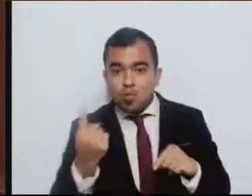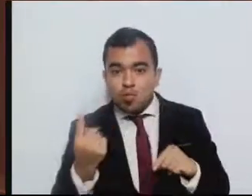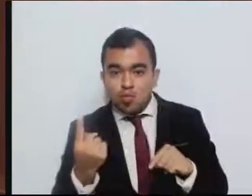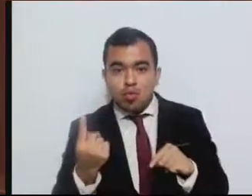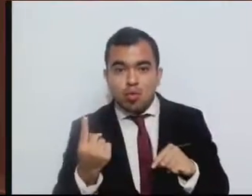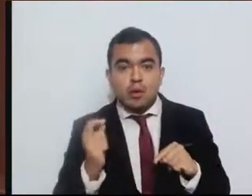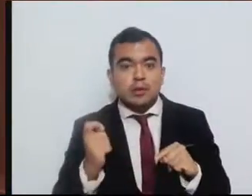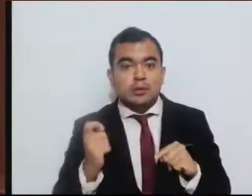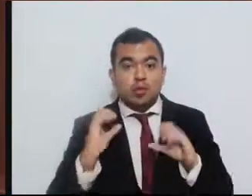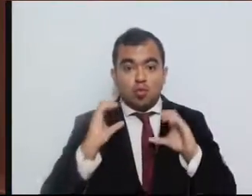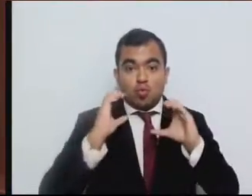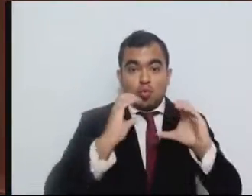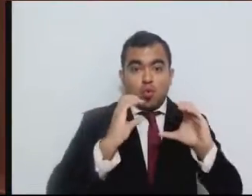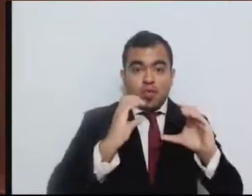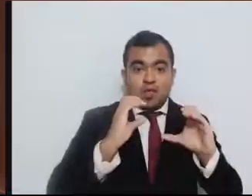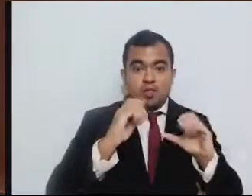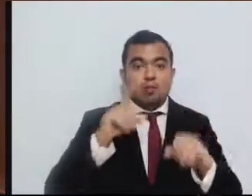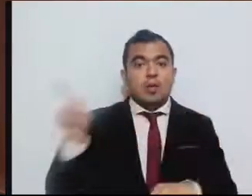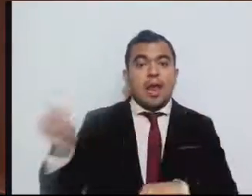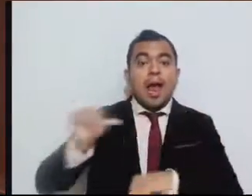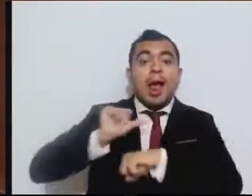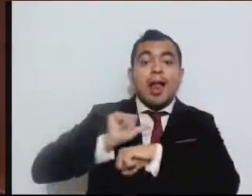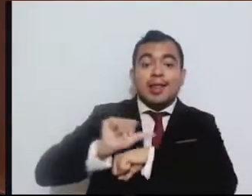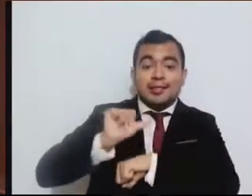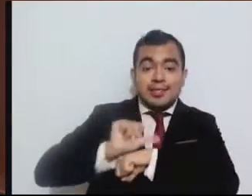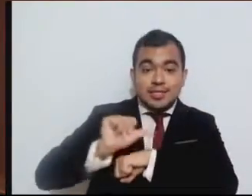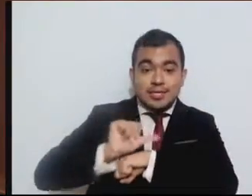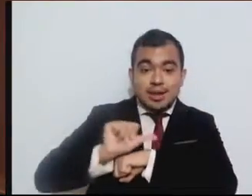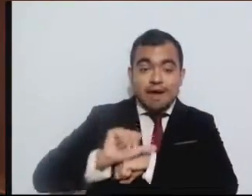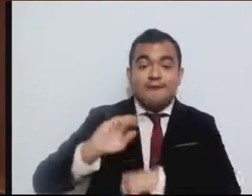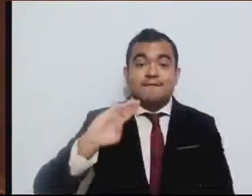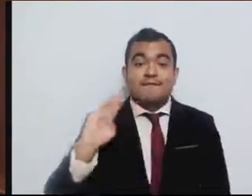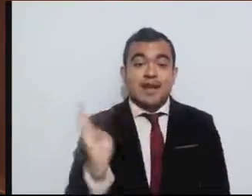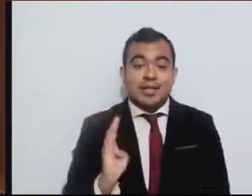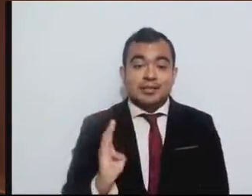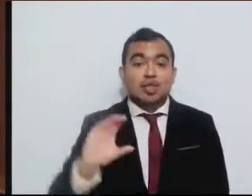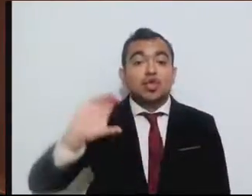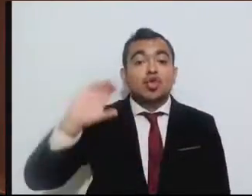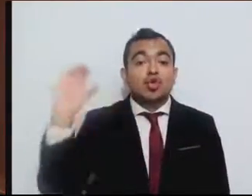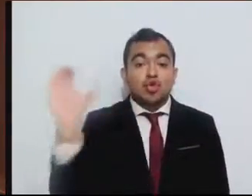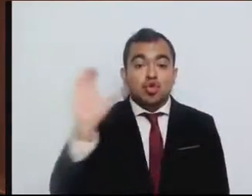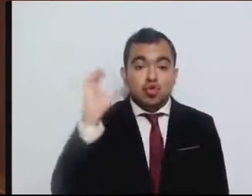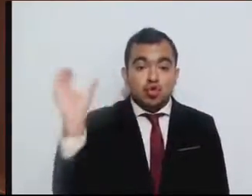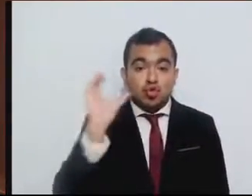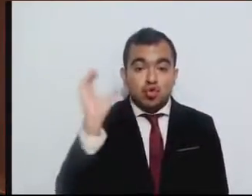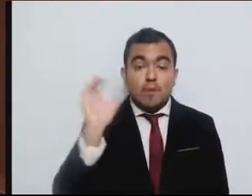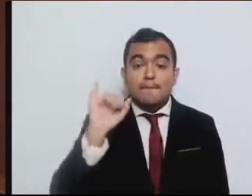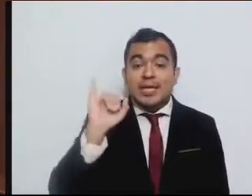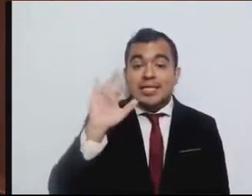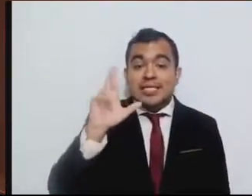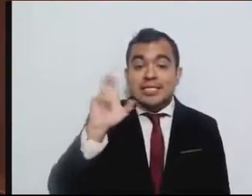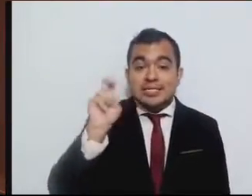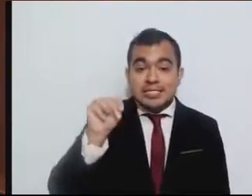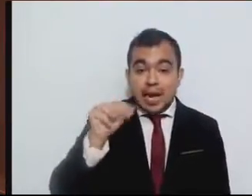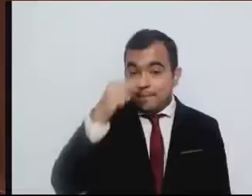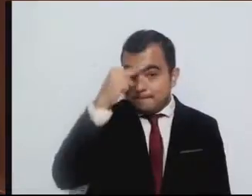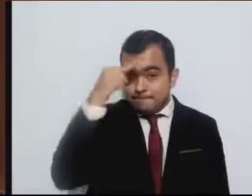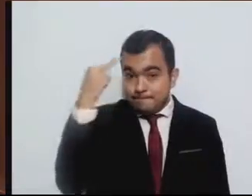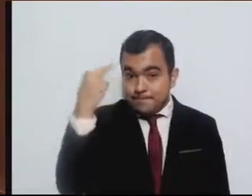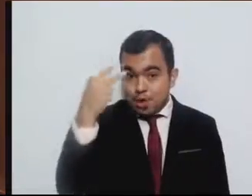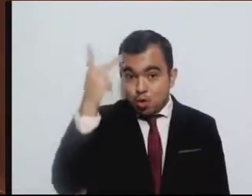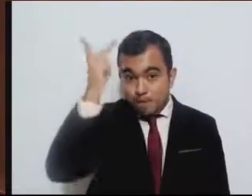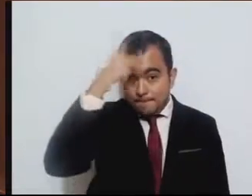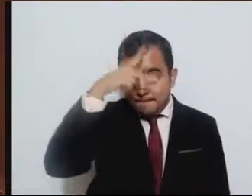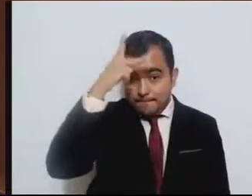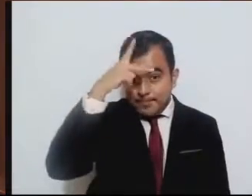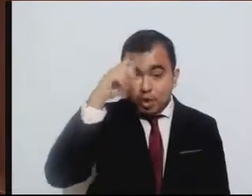primario. Fueron en Argentina, en Brasil, en Colombia, en Irán, en México, en Perú, en Sudáfrica,